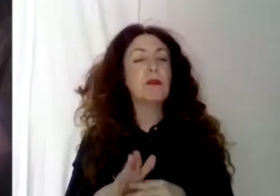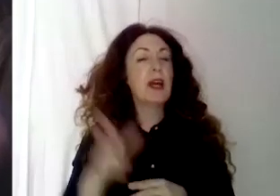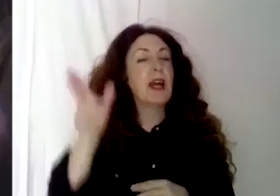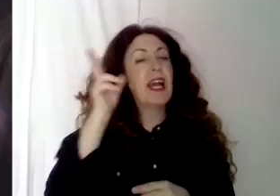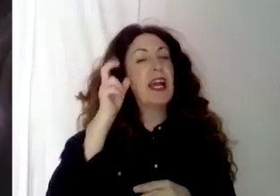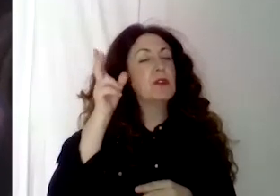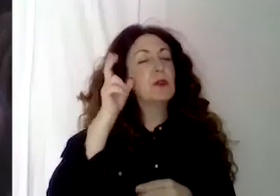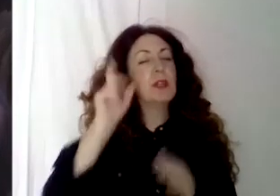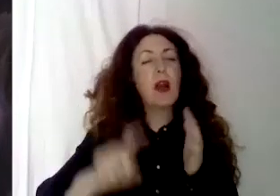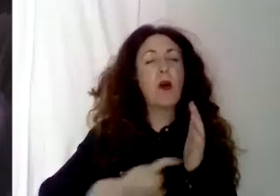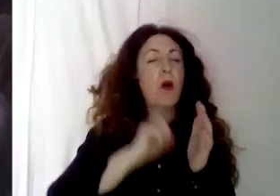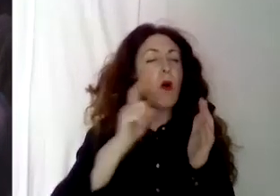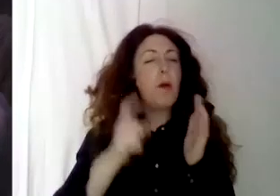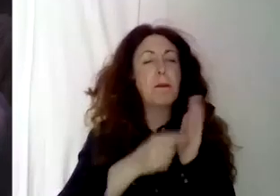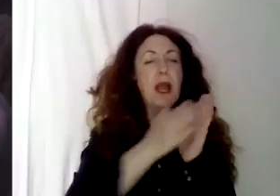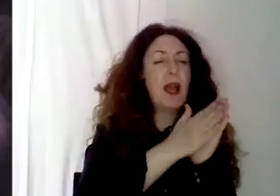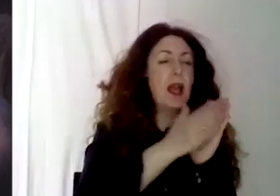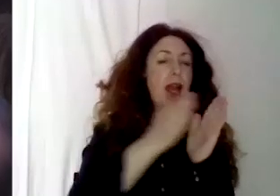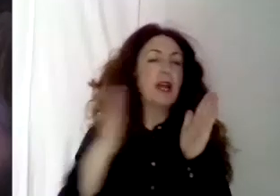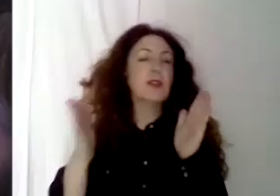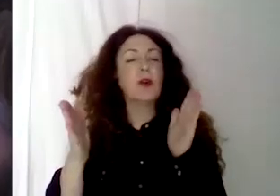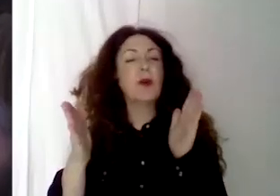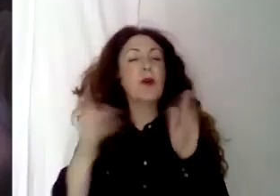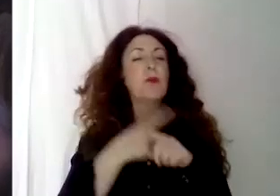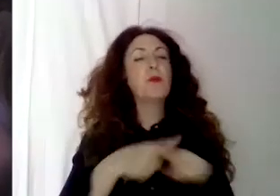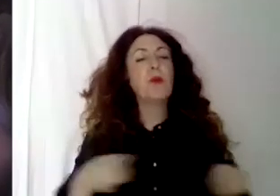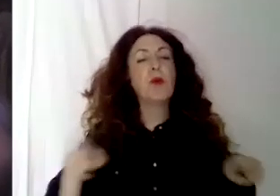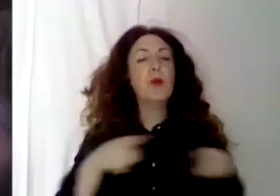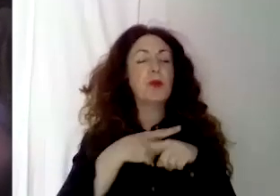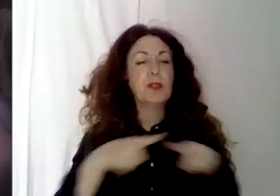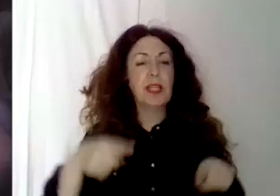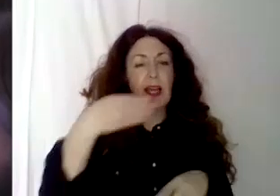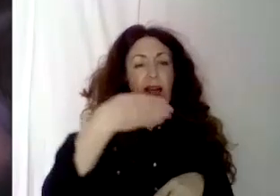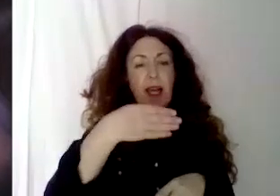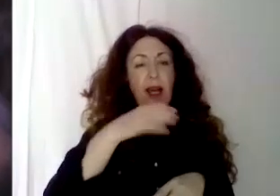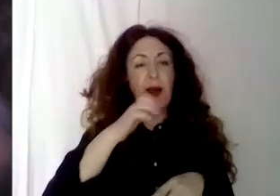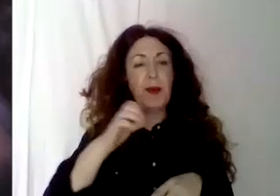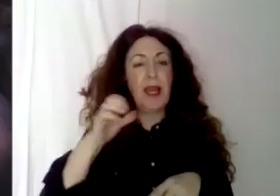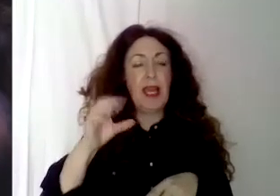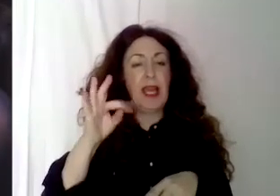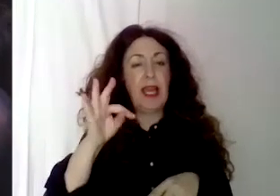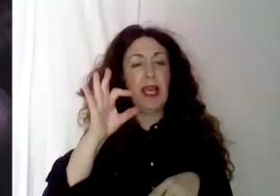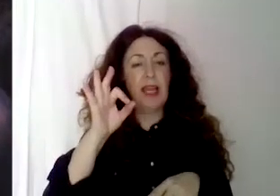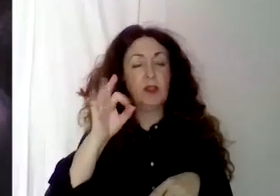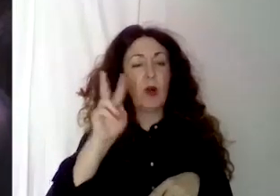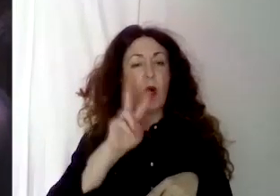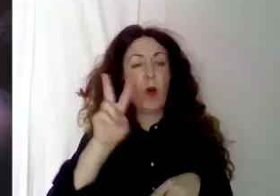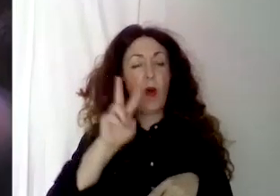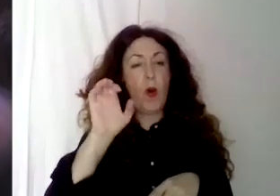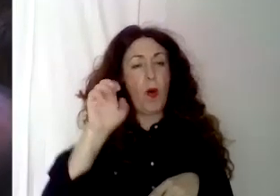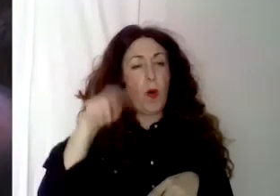de Beethoven, desde el Opus 1, es decir, desde los tríos para violín, piano y